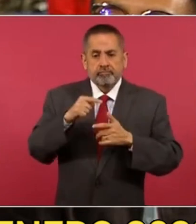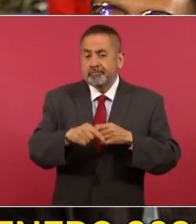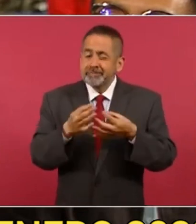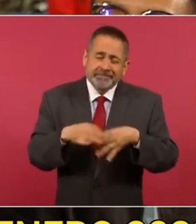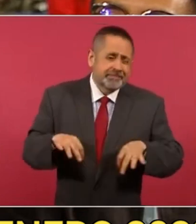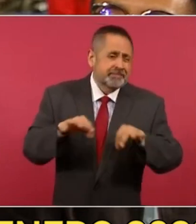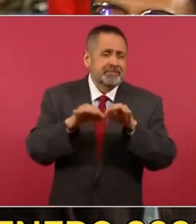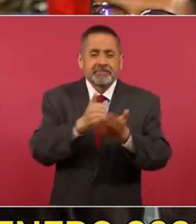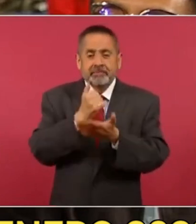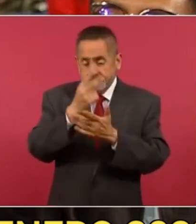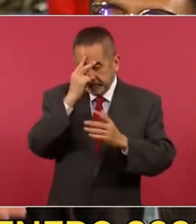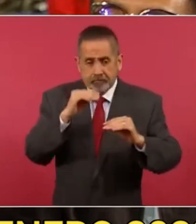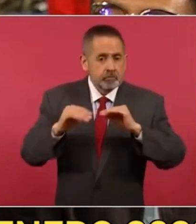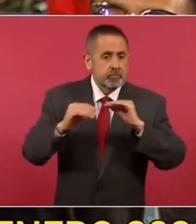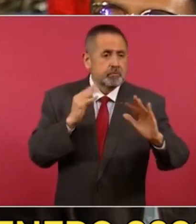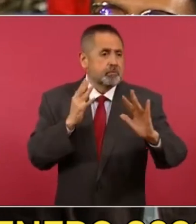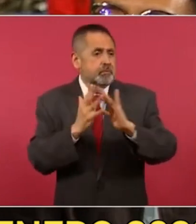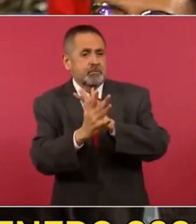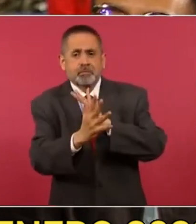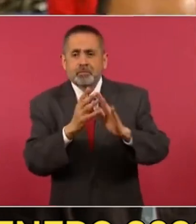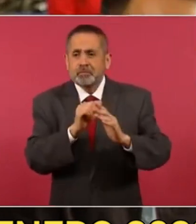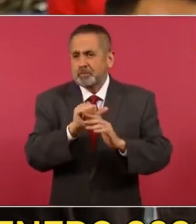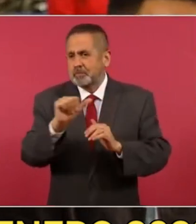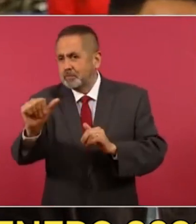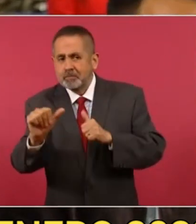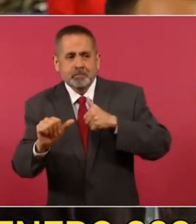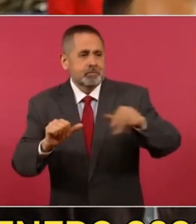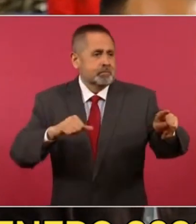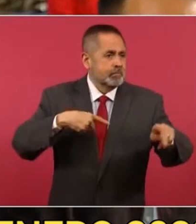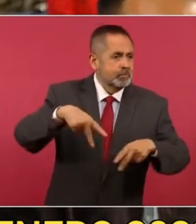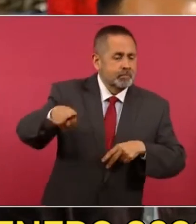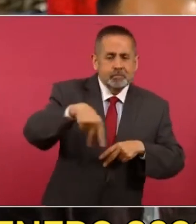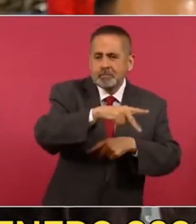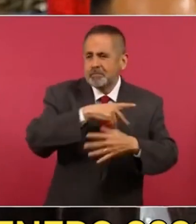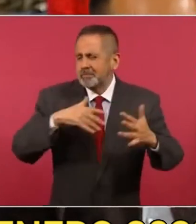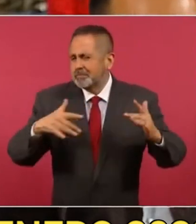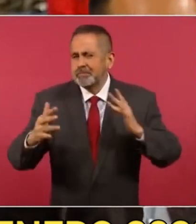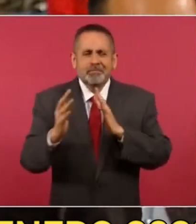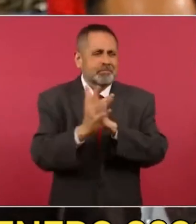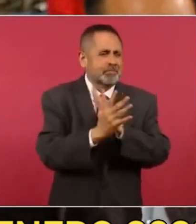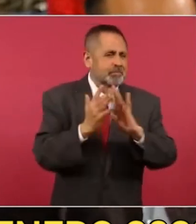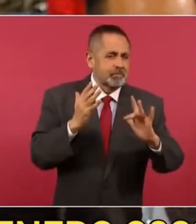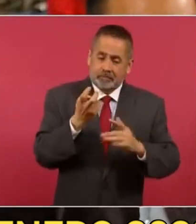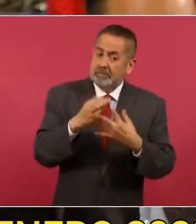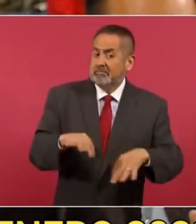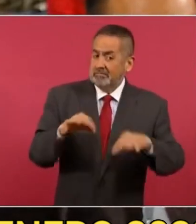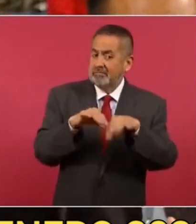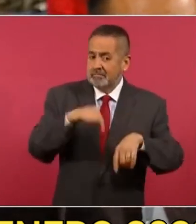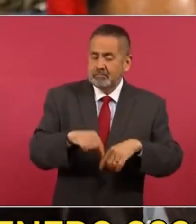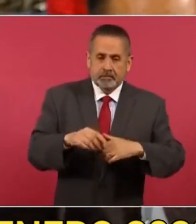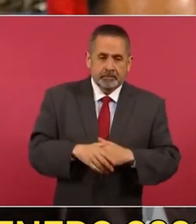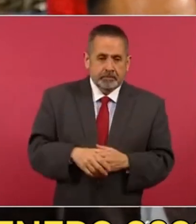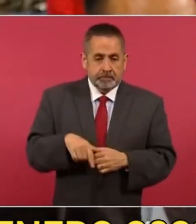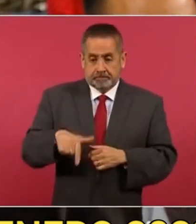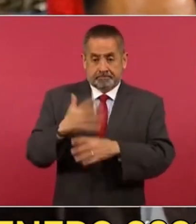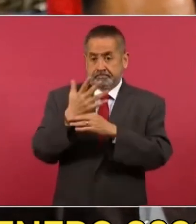es fundamental, es la actividad misma, es un centro neurálgico, pero la cuestión aquí, y de acuerdo a los datos que